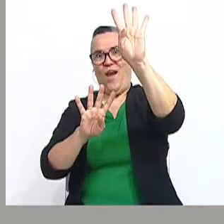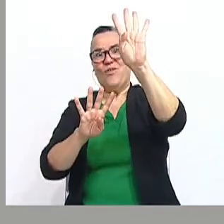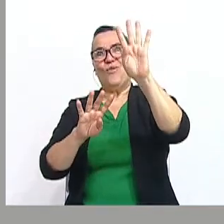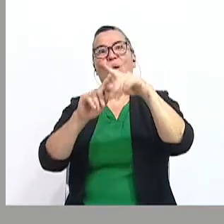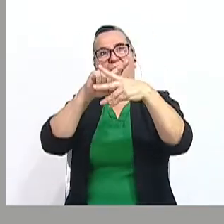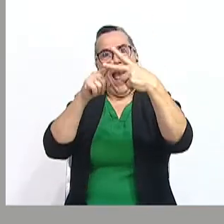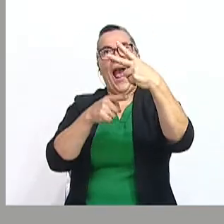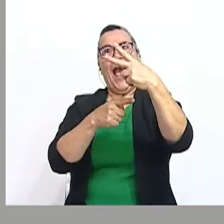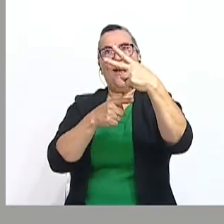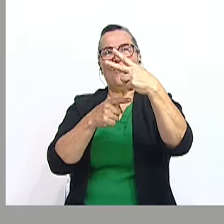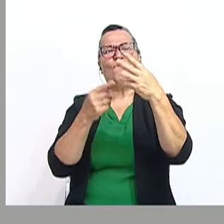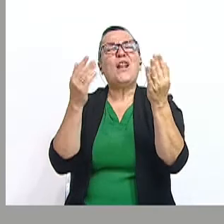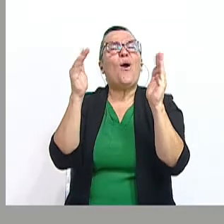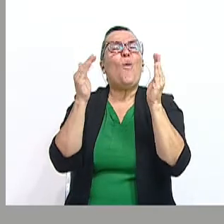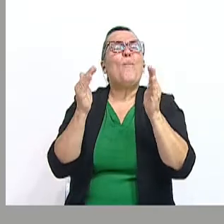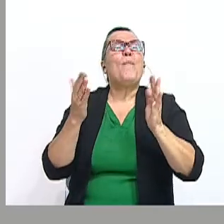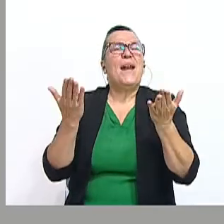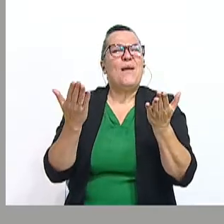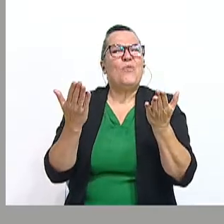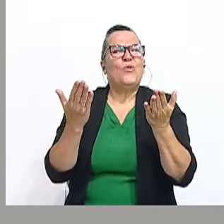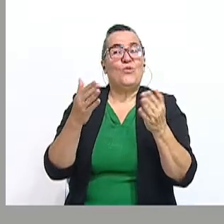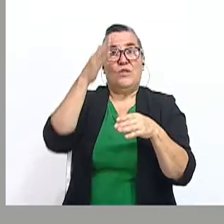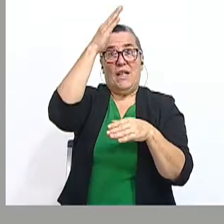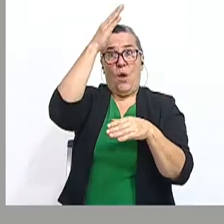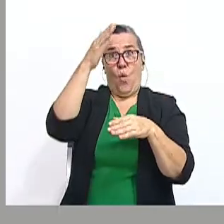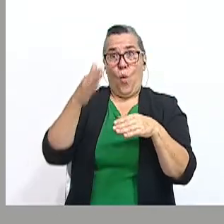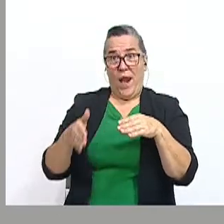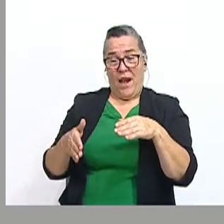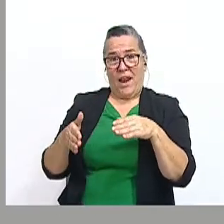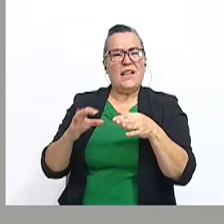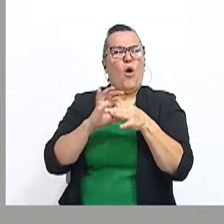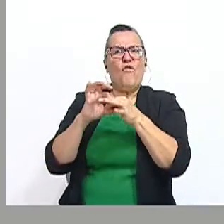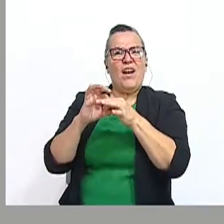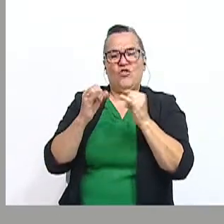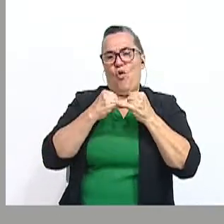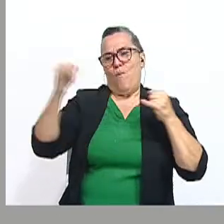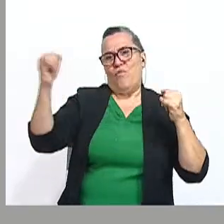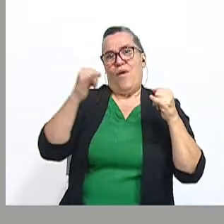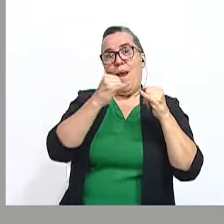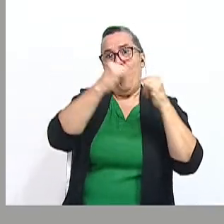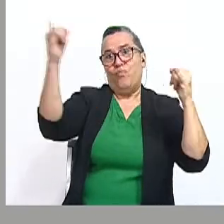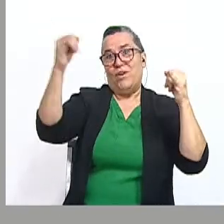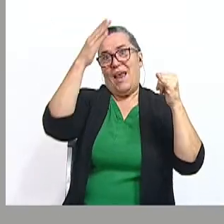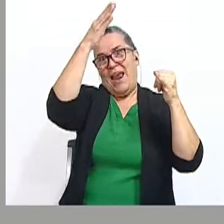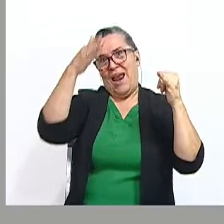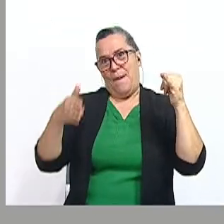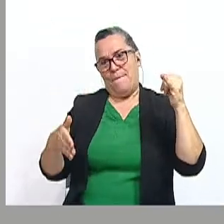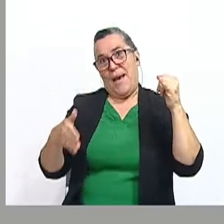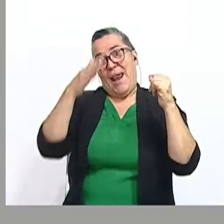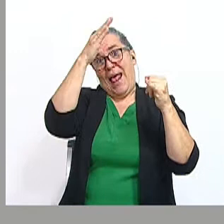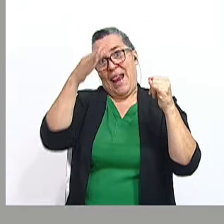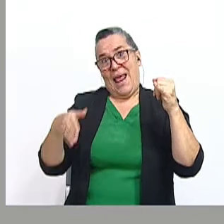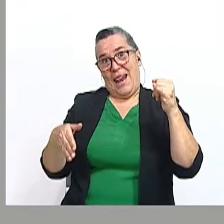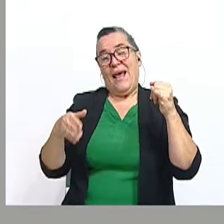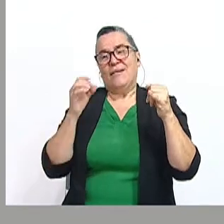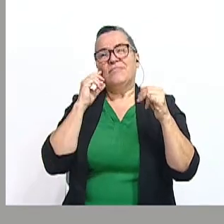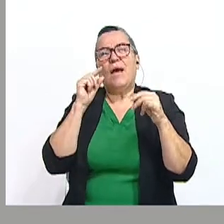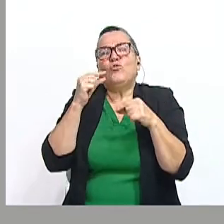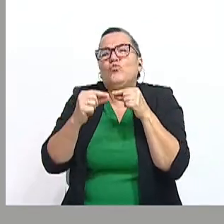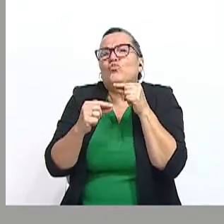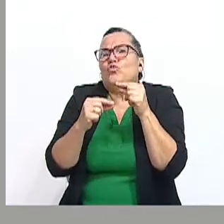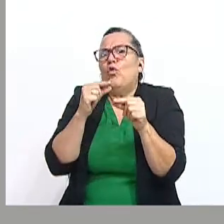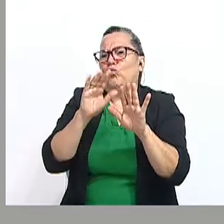comparar ángulos de una recta con respecto a la recta paralela, ¿les parece? Bueno, vamos a ir poquito a